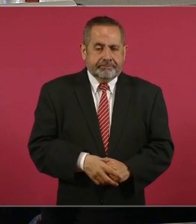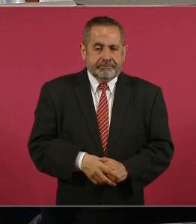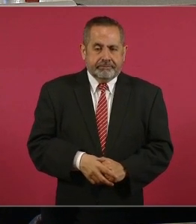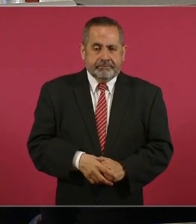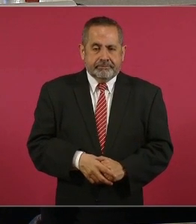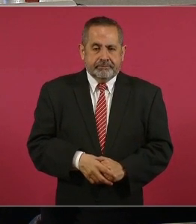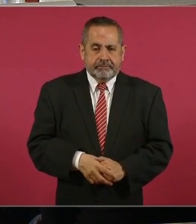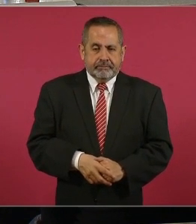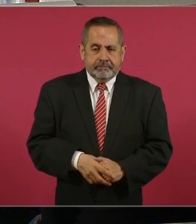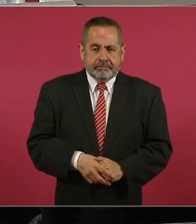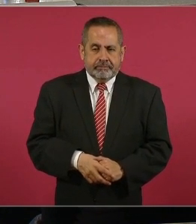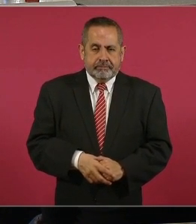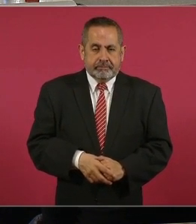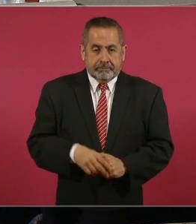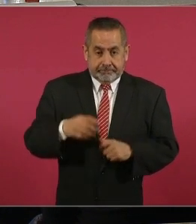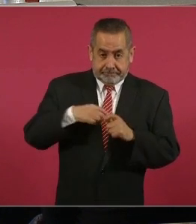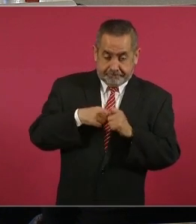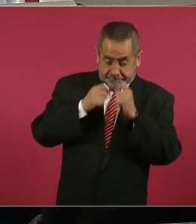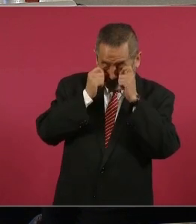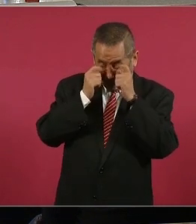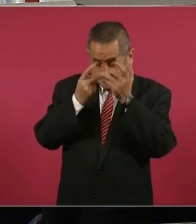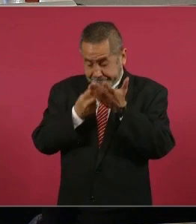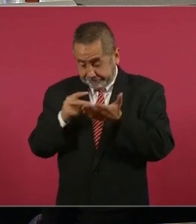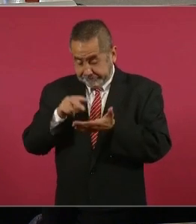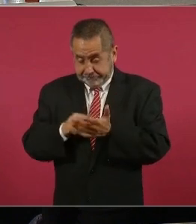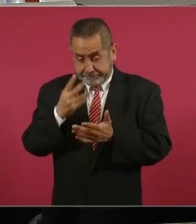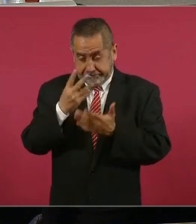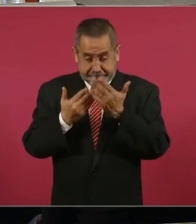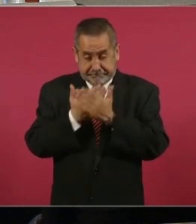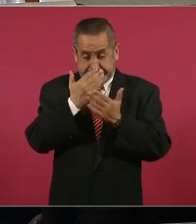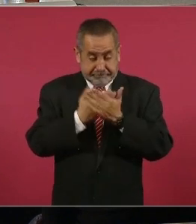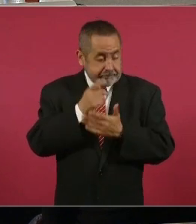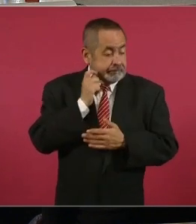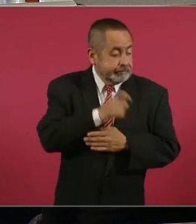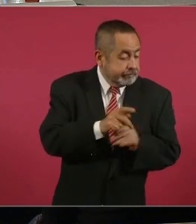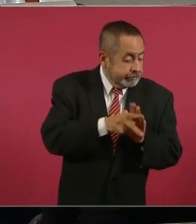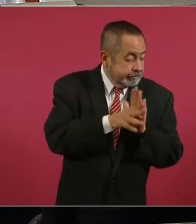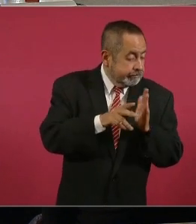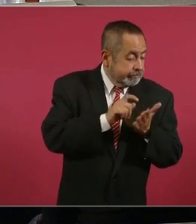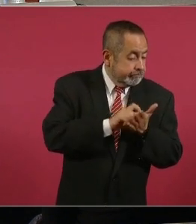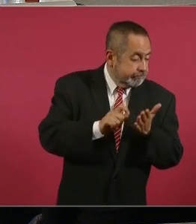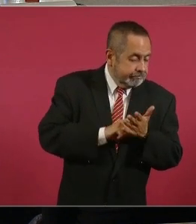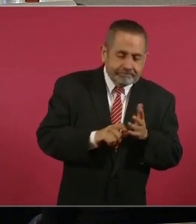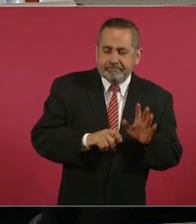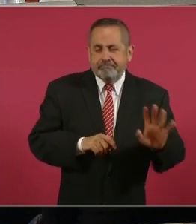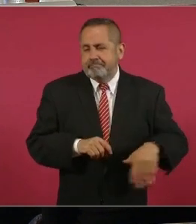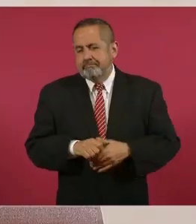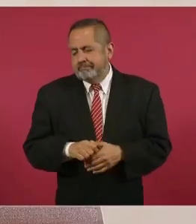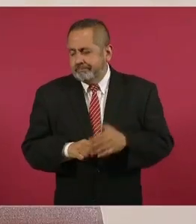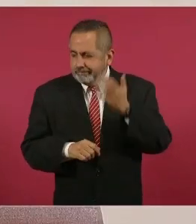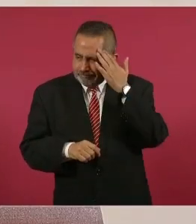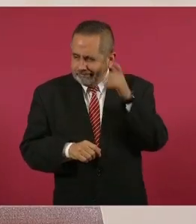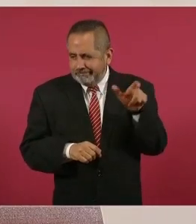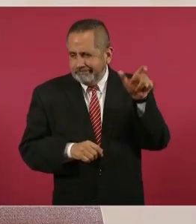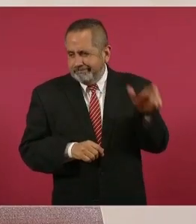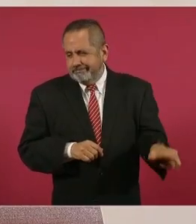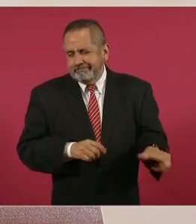Y no crean que me levanto a las 4 de la mañana a ver el Reforma. Lo que pasa es que